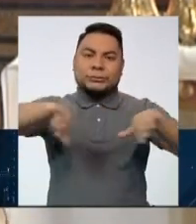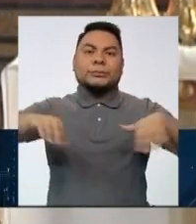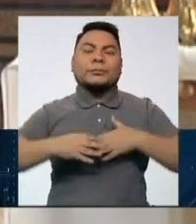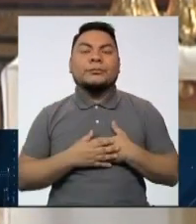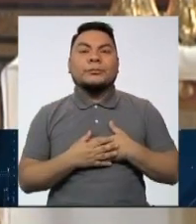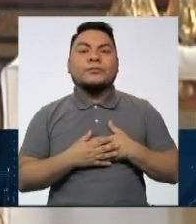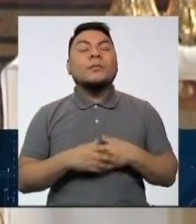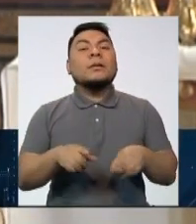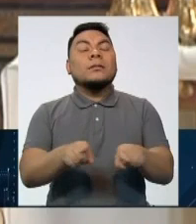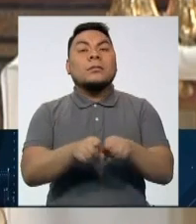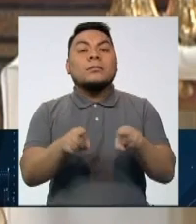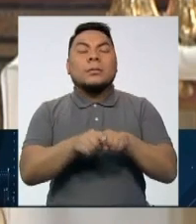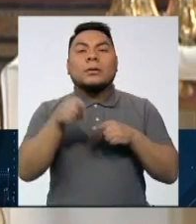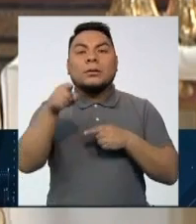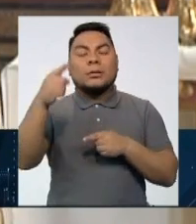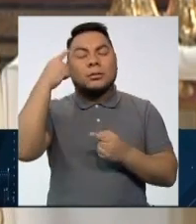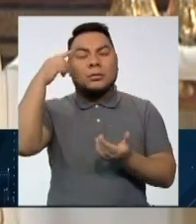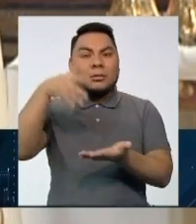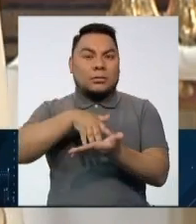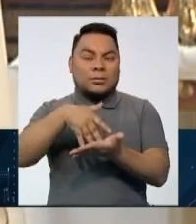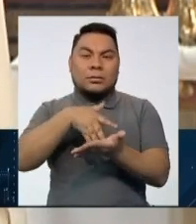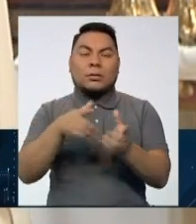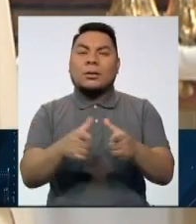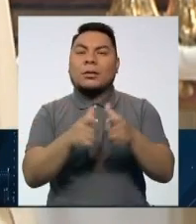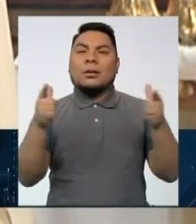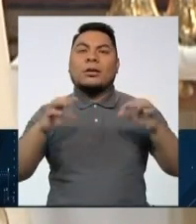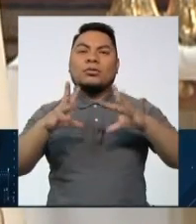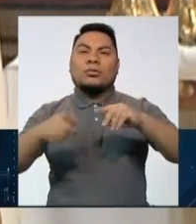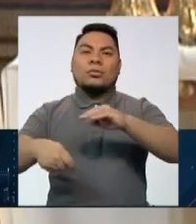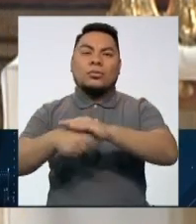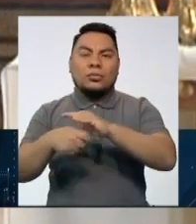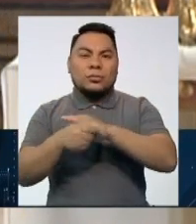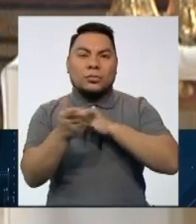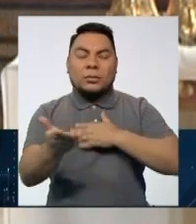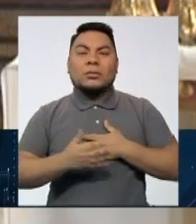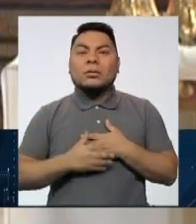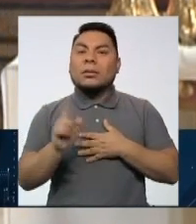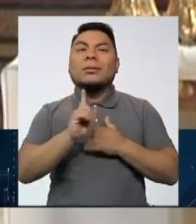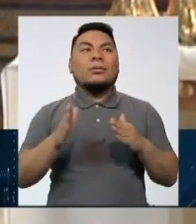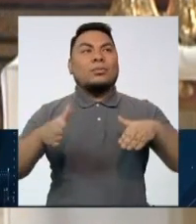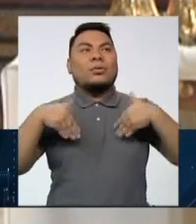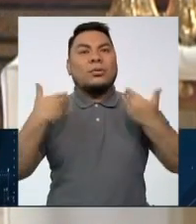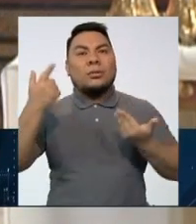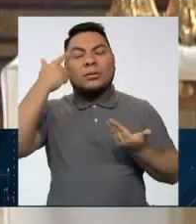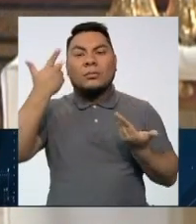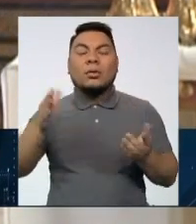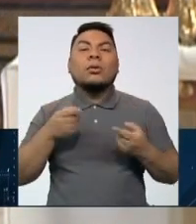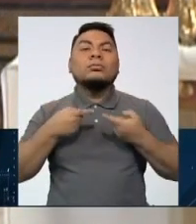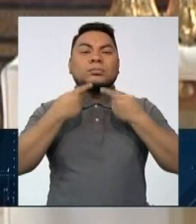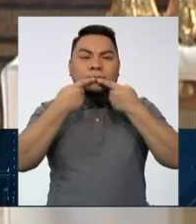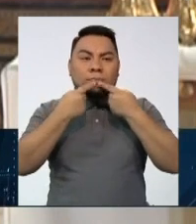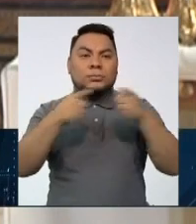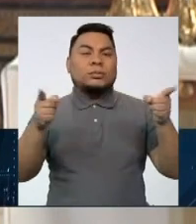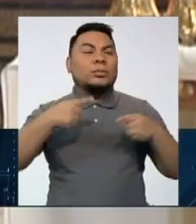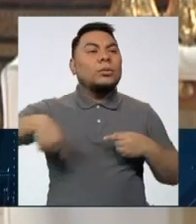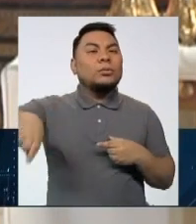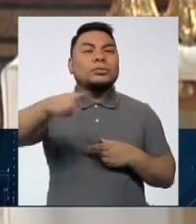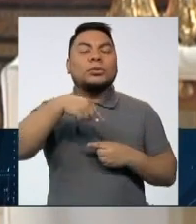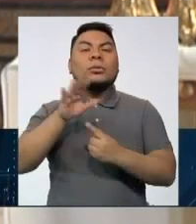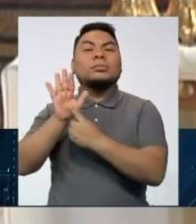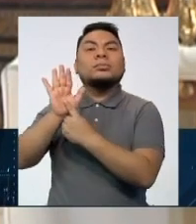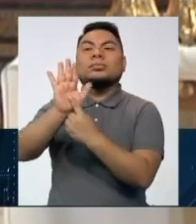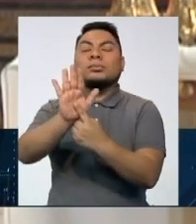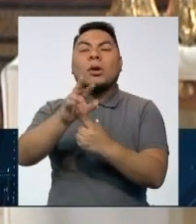Ante este flagelo de la gran corrupción, no podemos eximirnos todos los peruanos